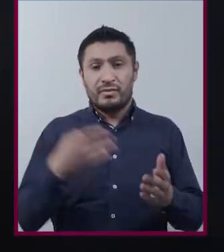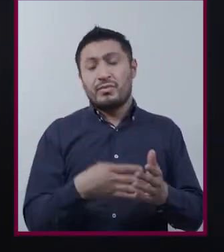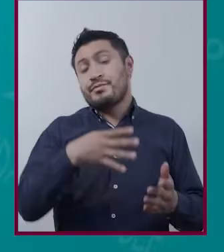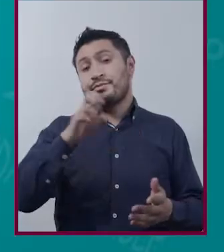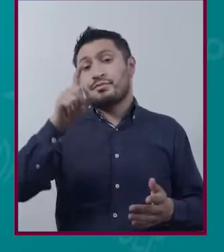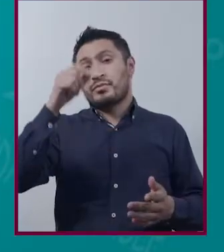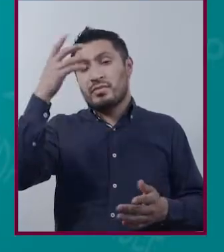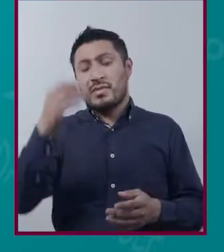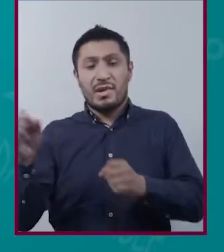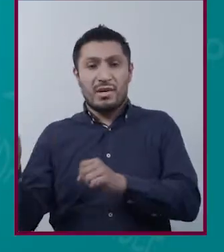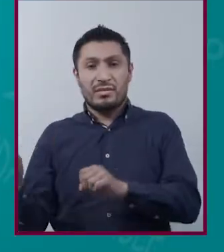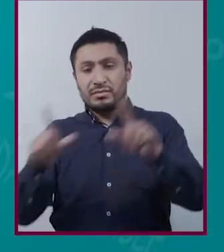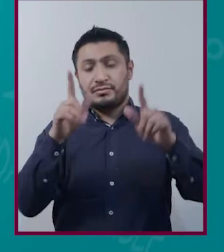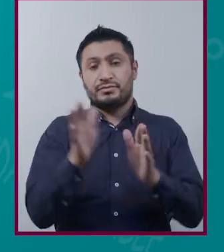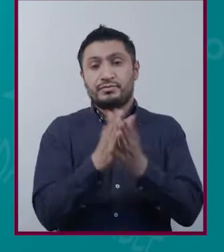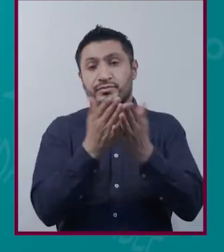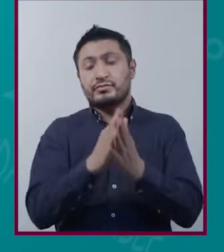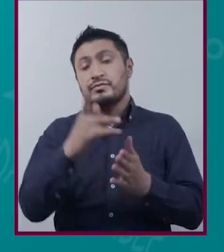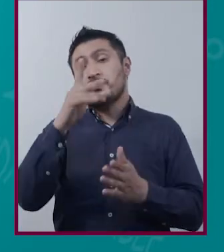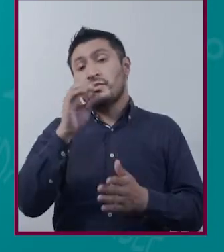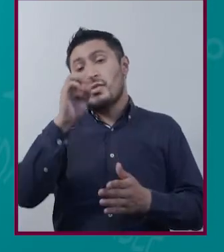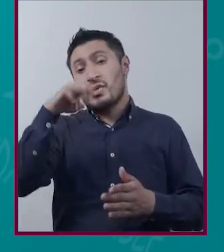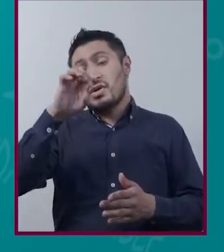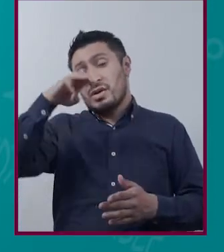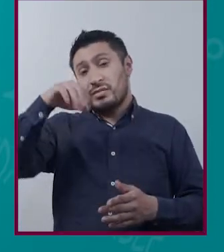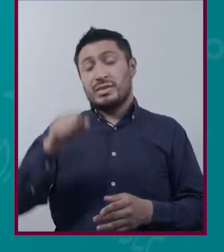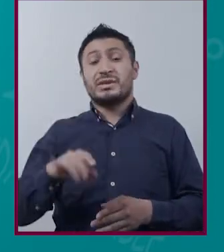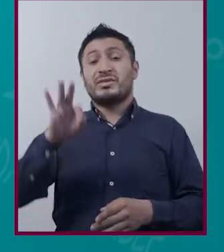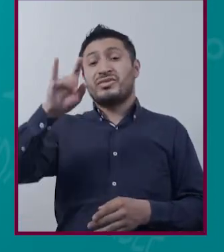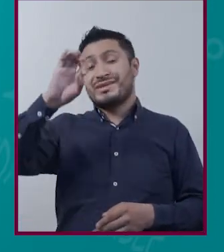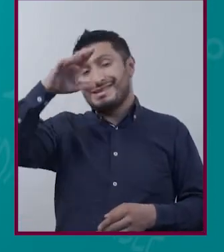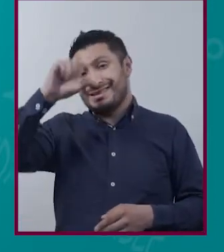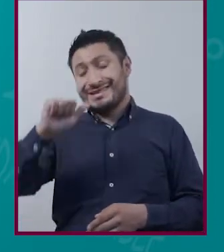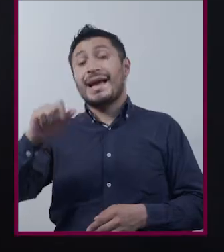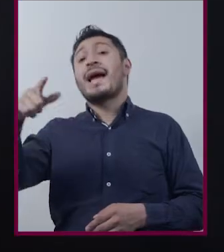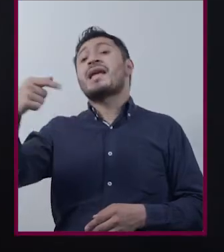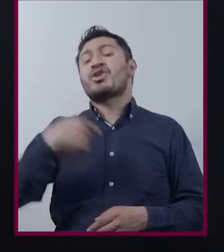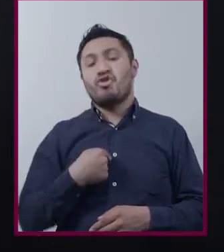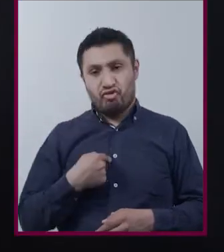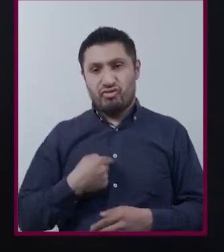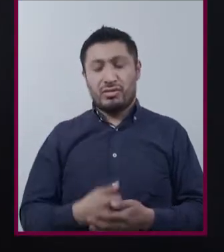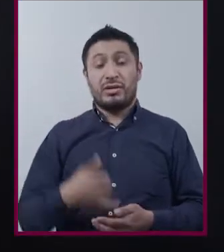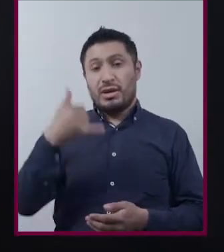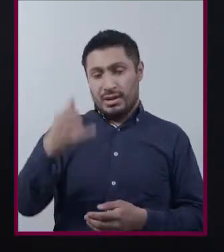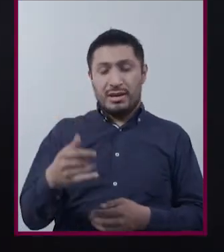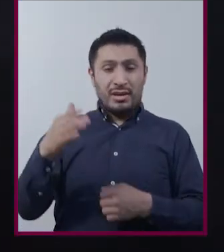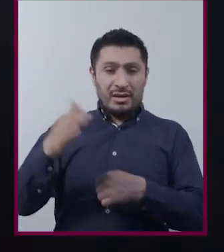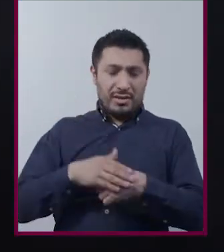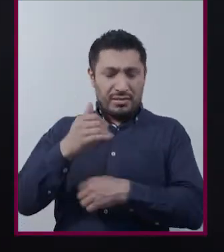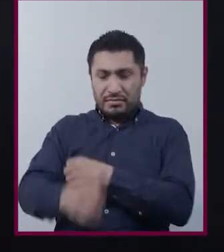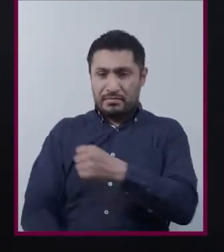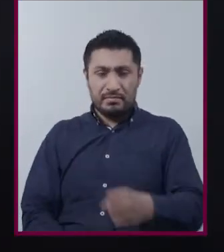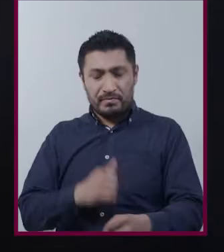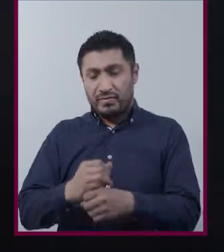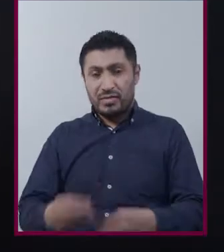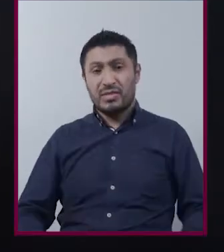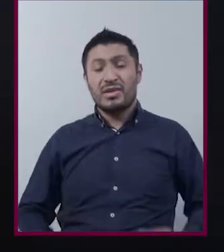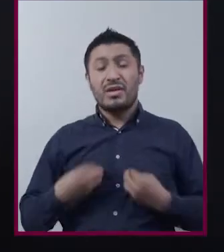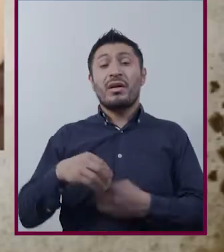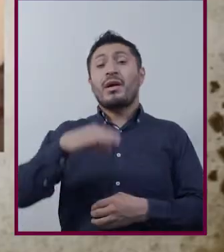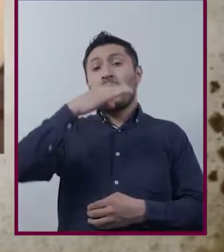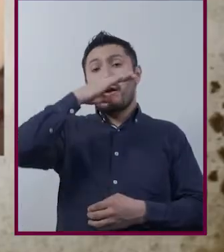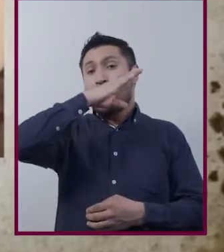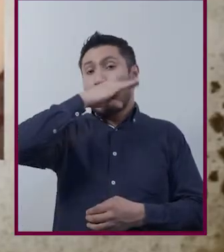1929 publicó su libro de poemas titulado Francisca Yo. Y entre este año y el siguiente vivió en La Habana,